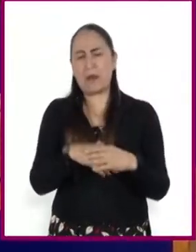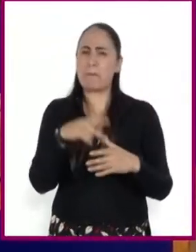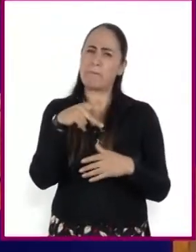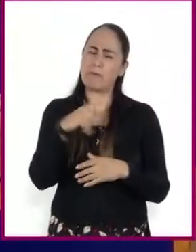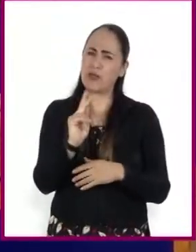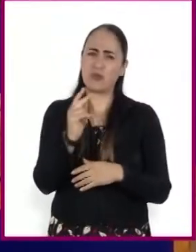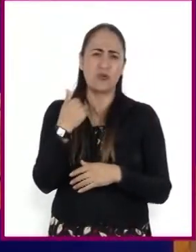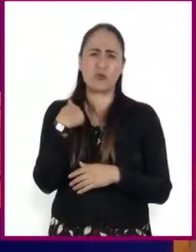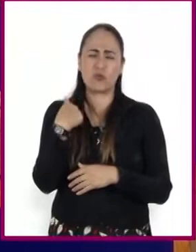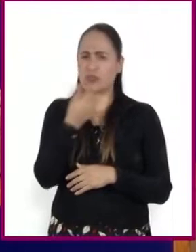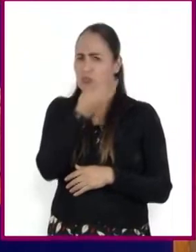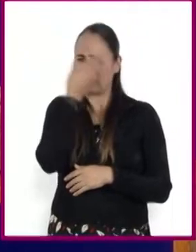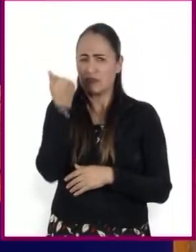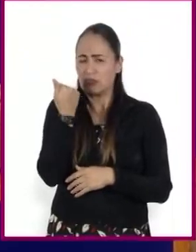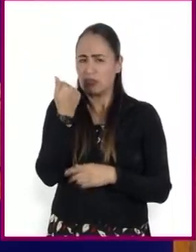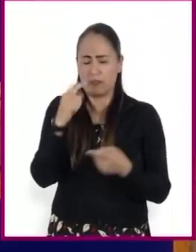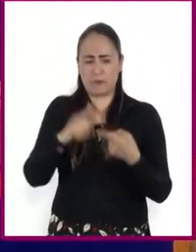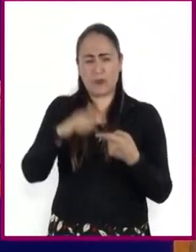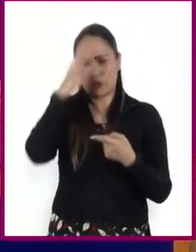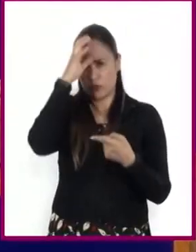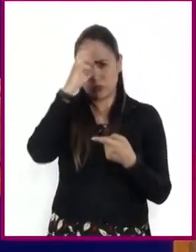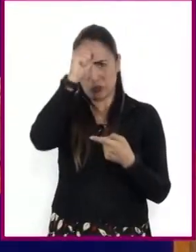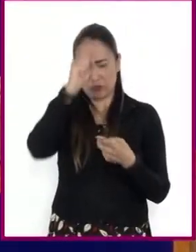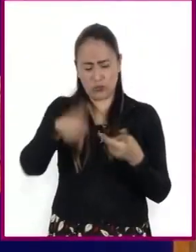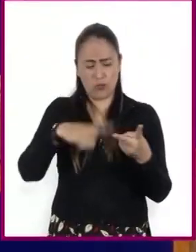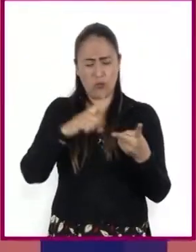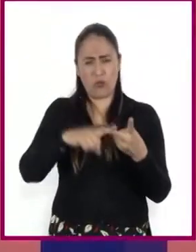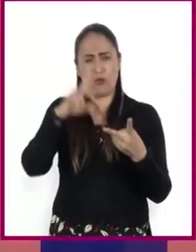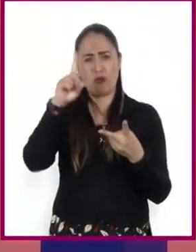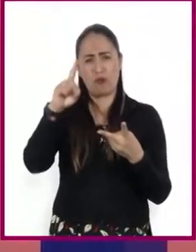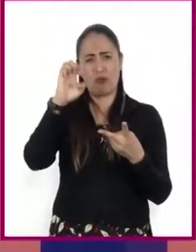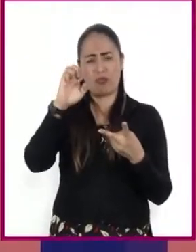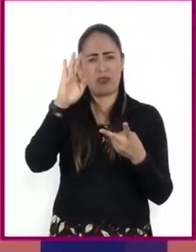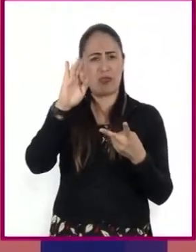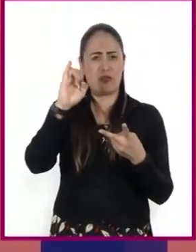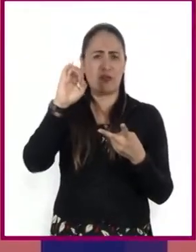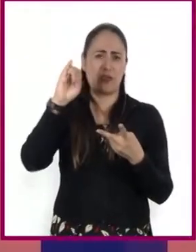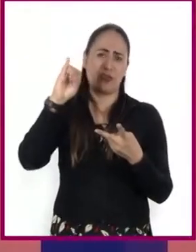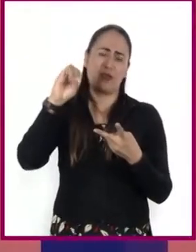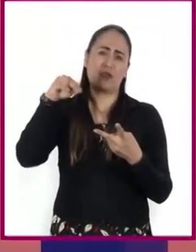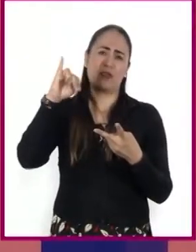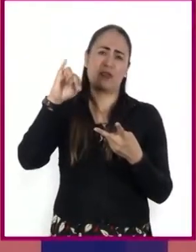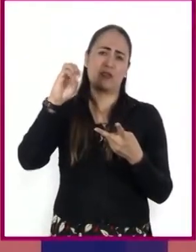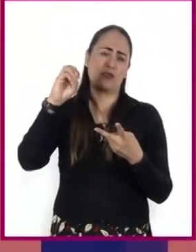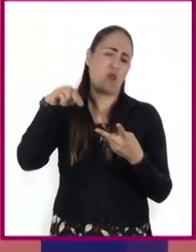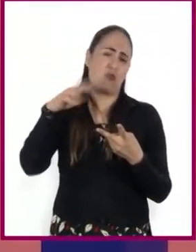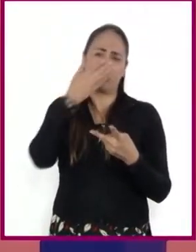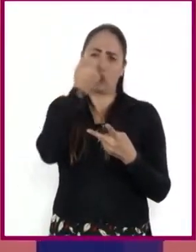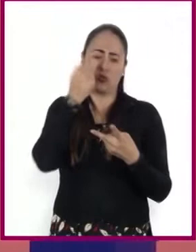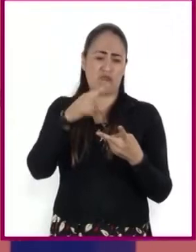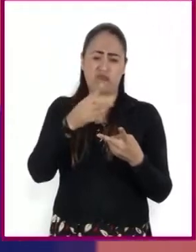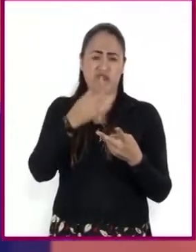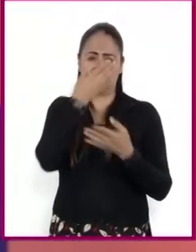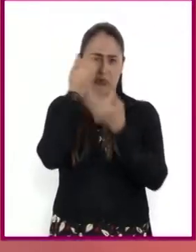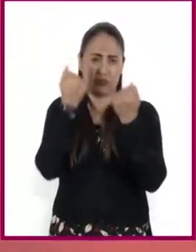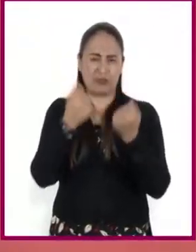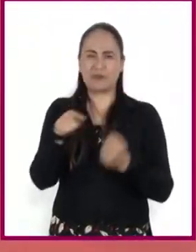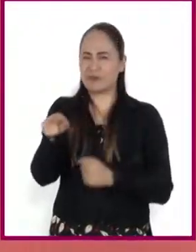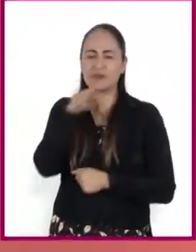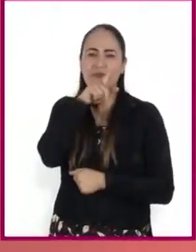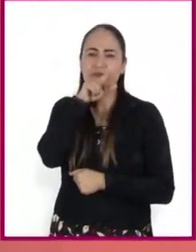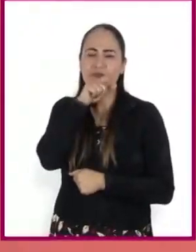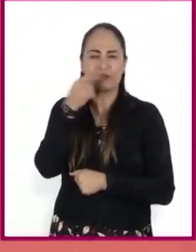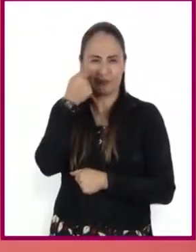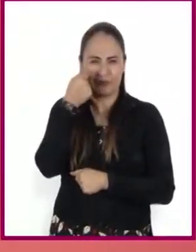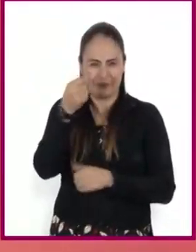son conceptos o definiciones. No te preocupes. ¿Qué te parece si vemos la siguiente cápsula